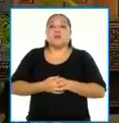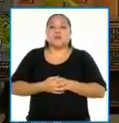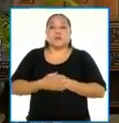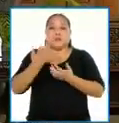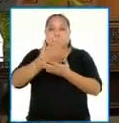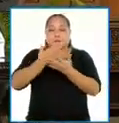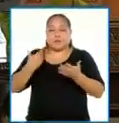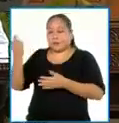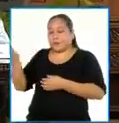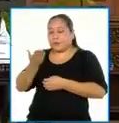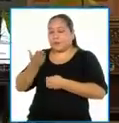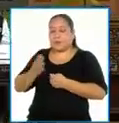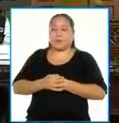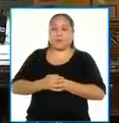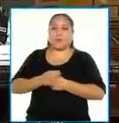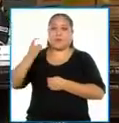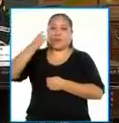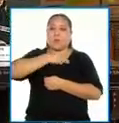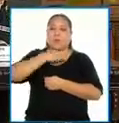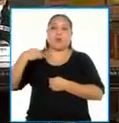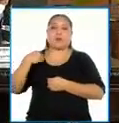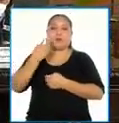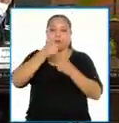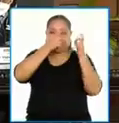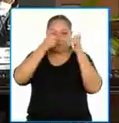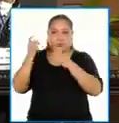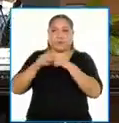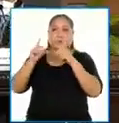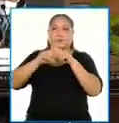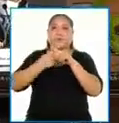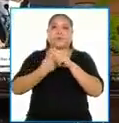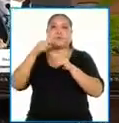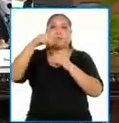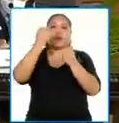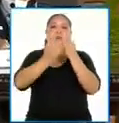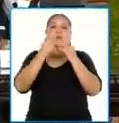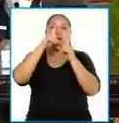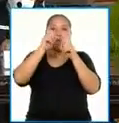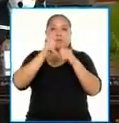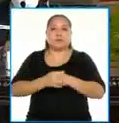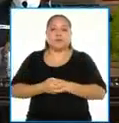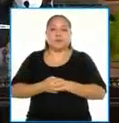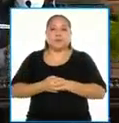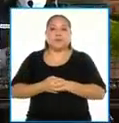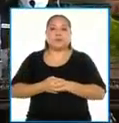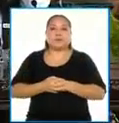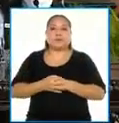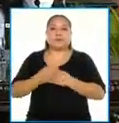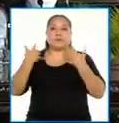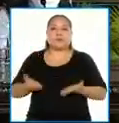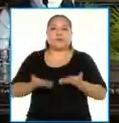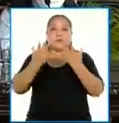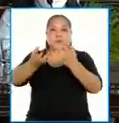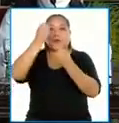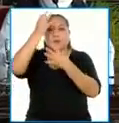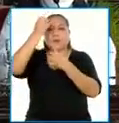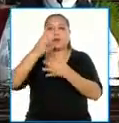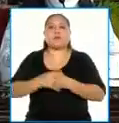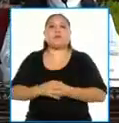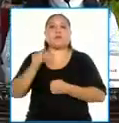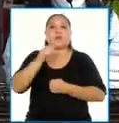Antes de darle la palabra al ministro del Interior, empezaré por la última pregunta. Hemos informado